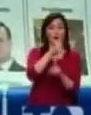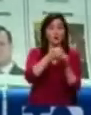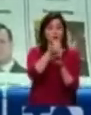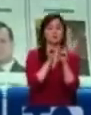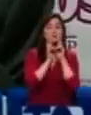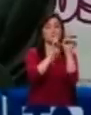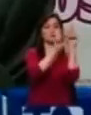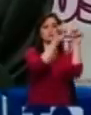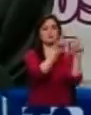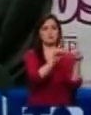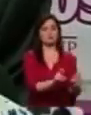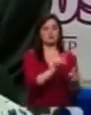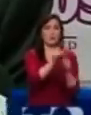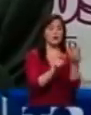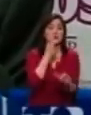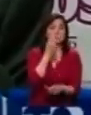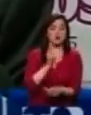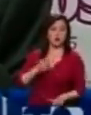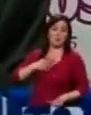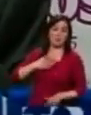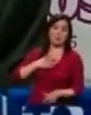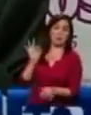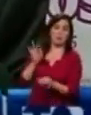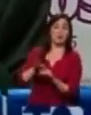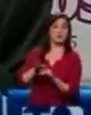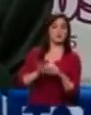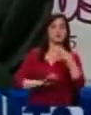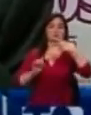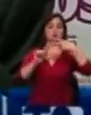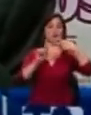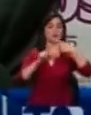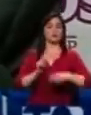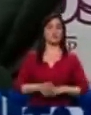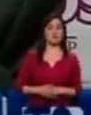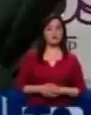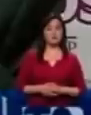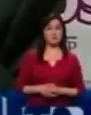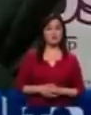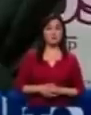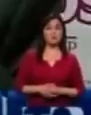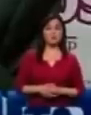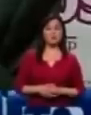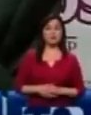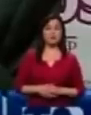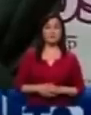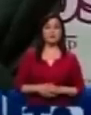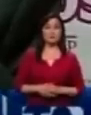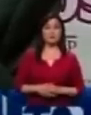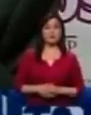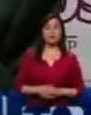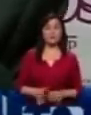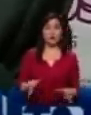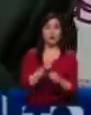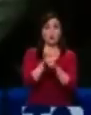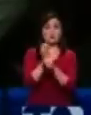de su encuesta. La gente dice, yo votaré porque está en el segundo lugar. Porque de esa manera voy a asegurar que